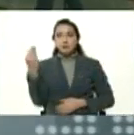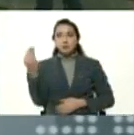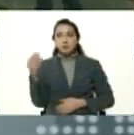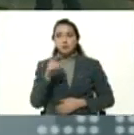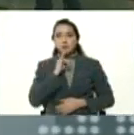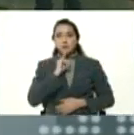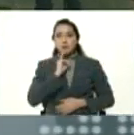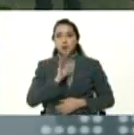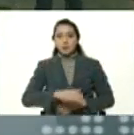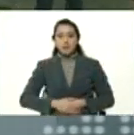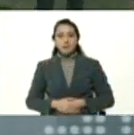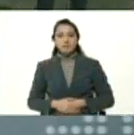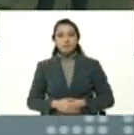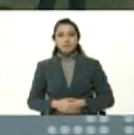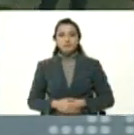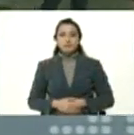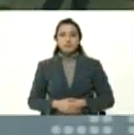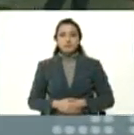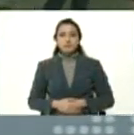avanti.